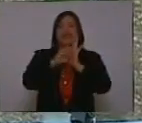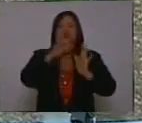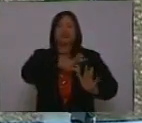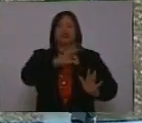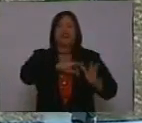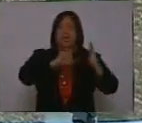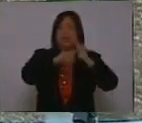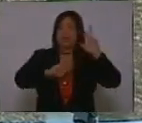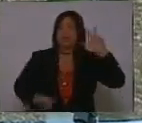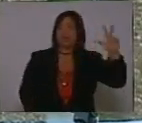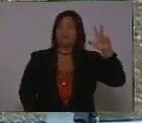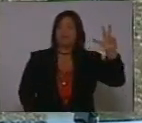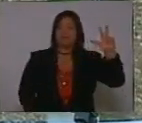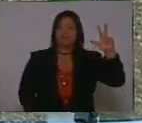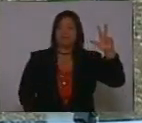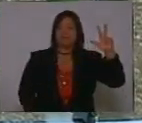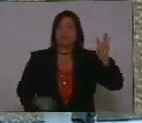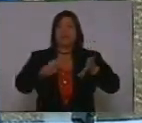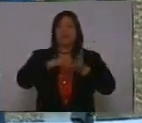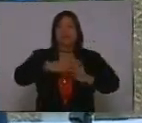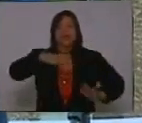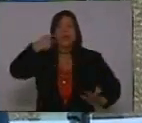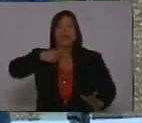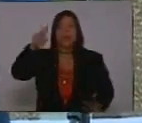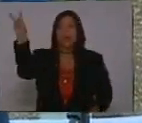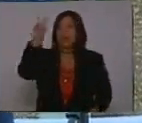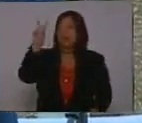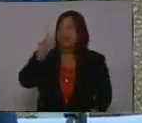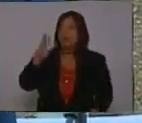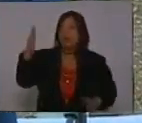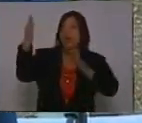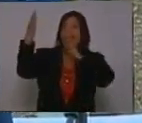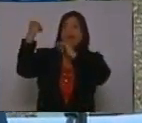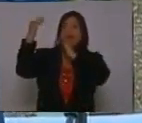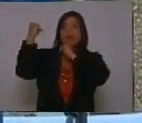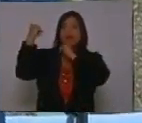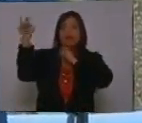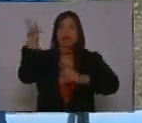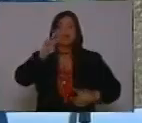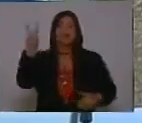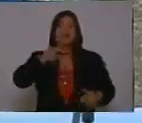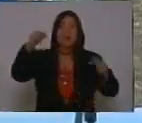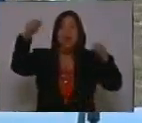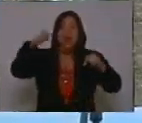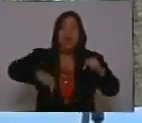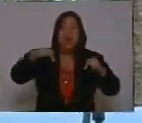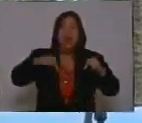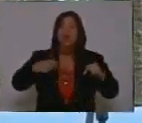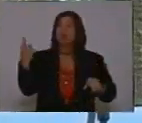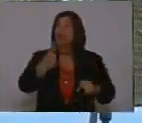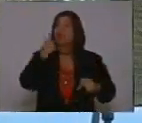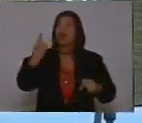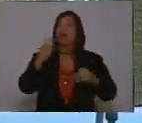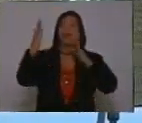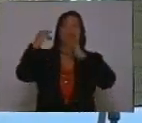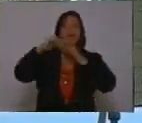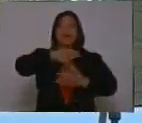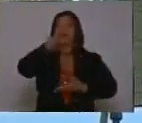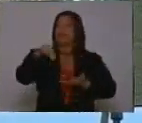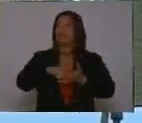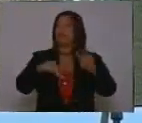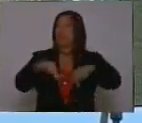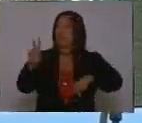sociales. Entonces, cuando hablamos de Venezuela como esperanza, Venezuela hoy no es solamente esperanza